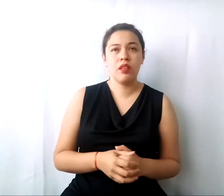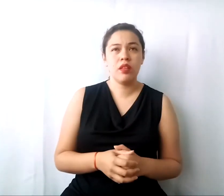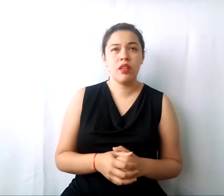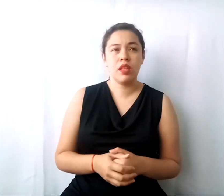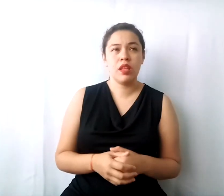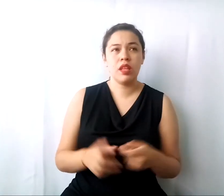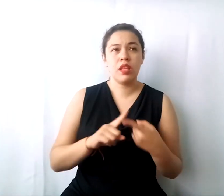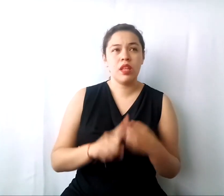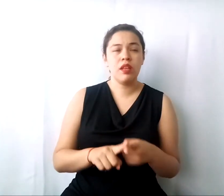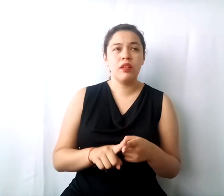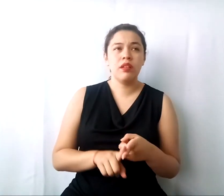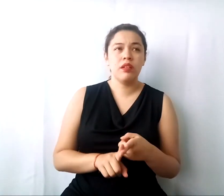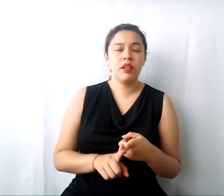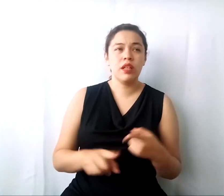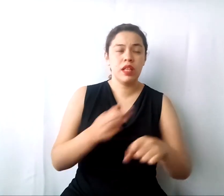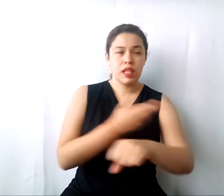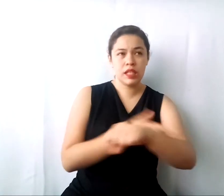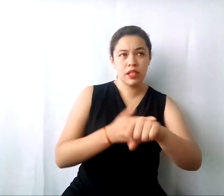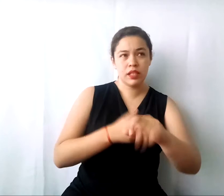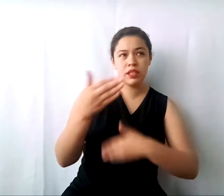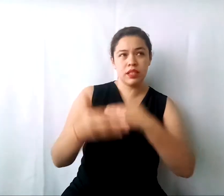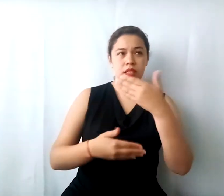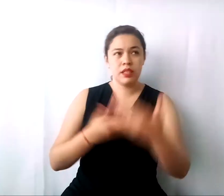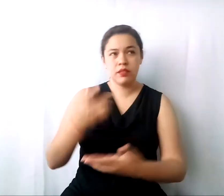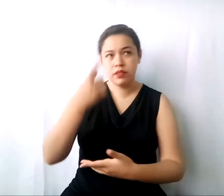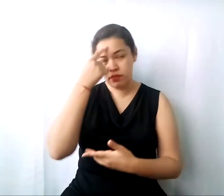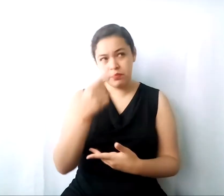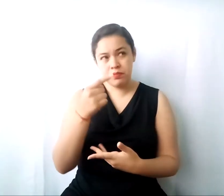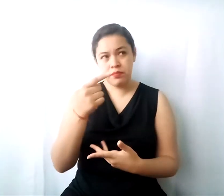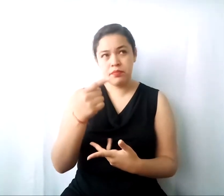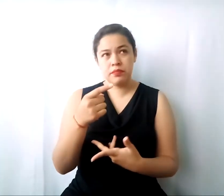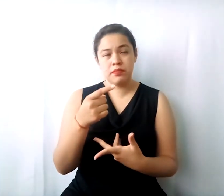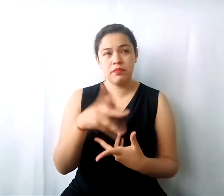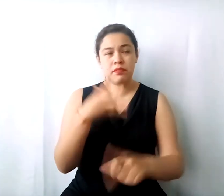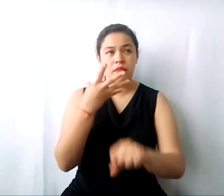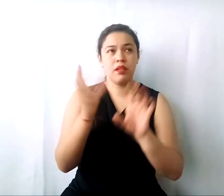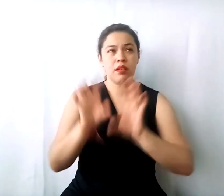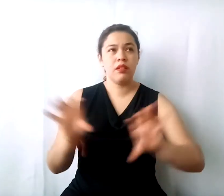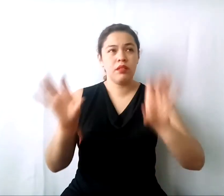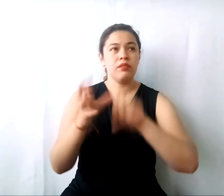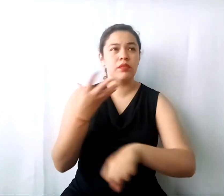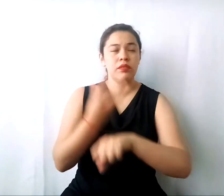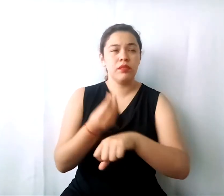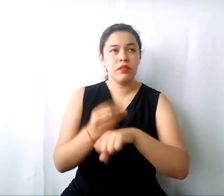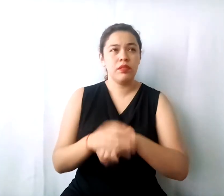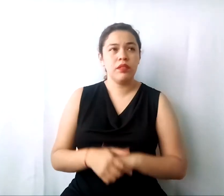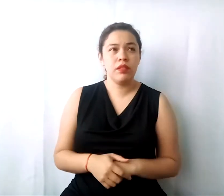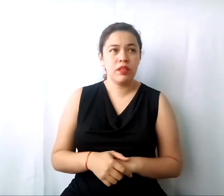que estar registrado por el servicio de mantenimiento de equipo de cómputo. Porque